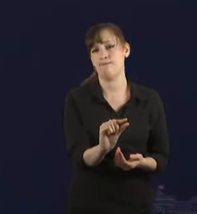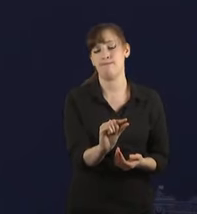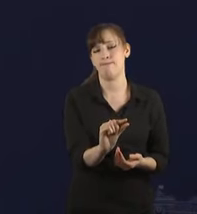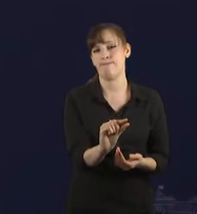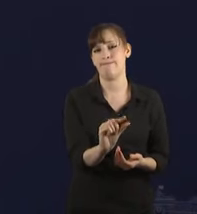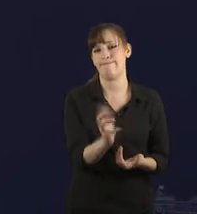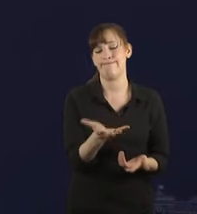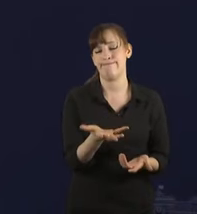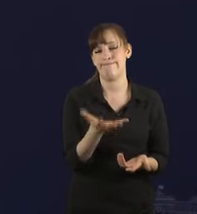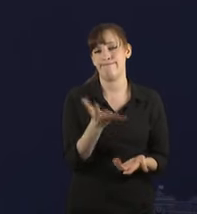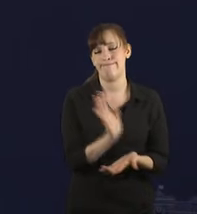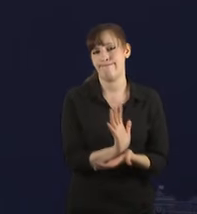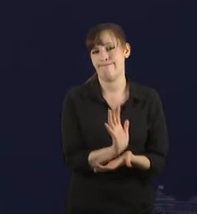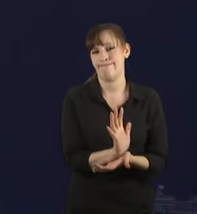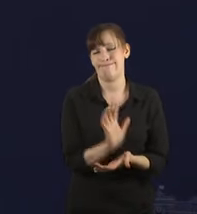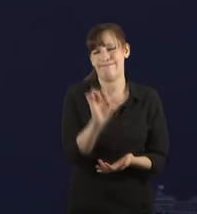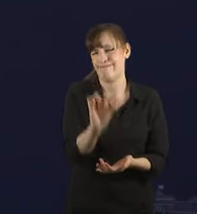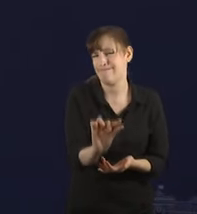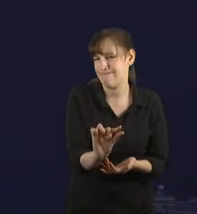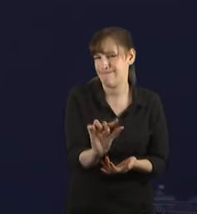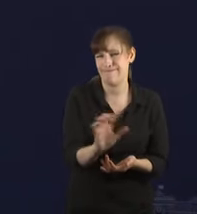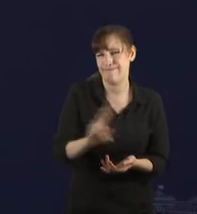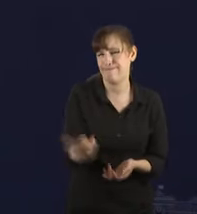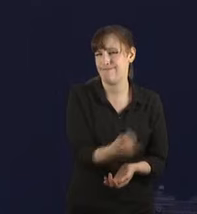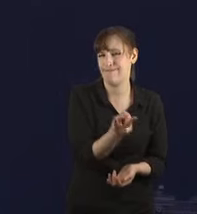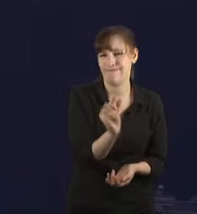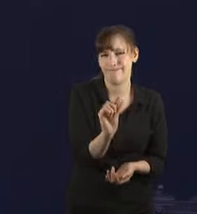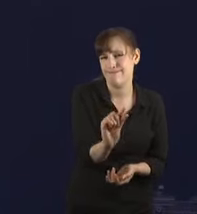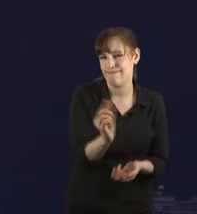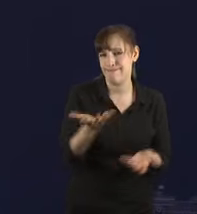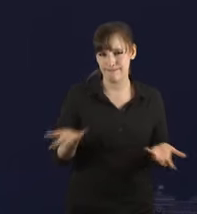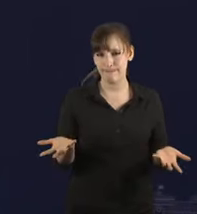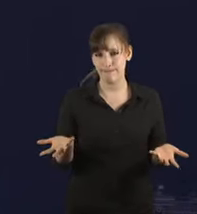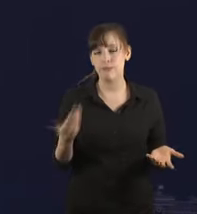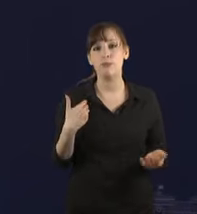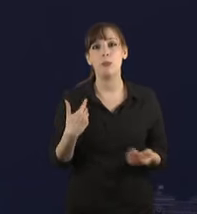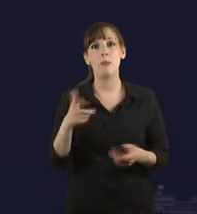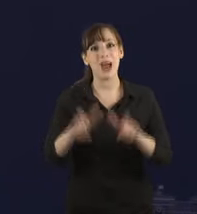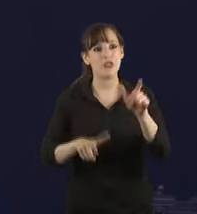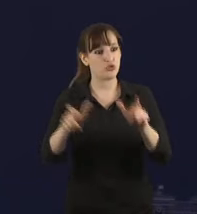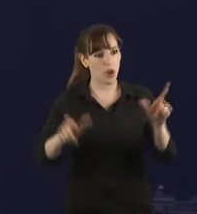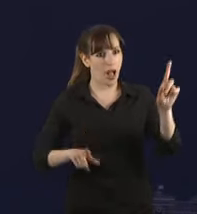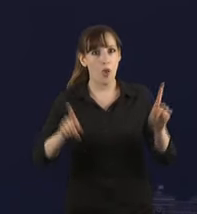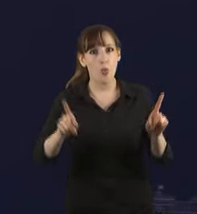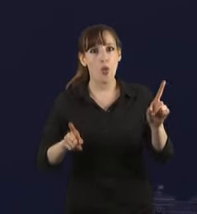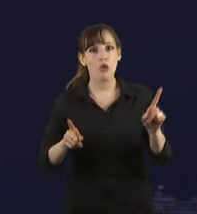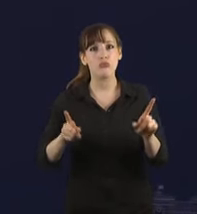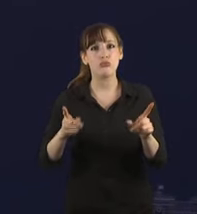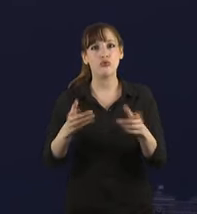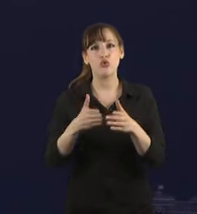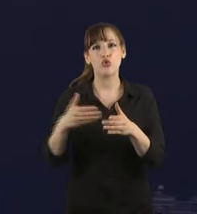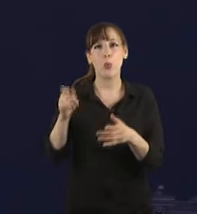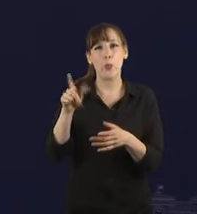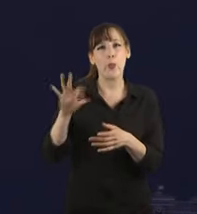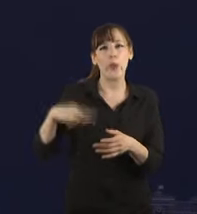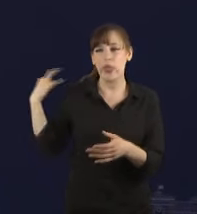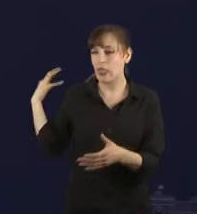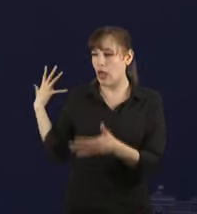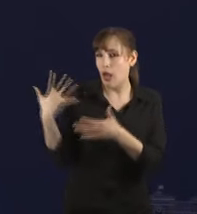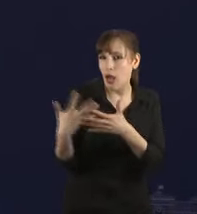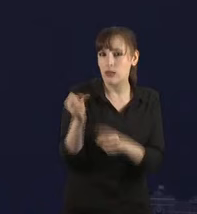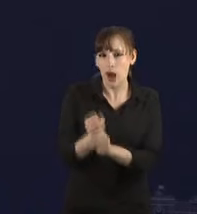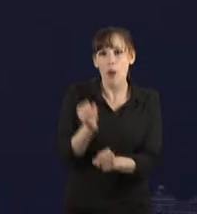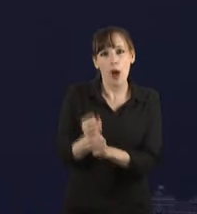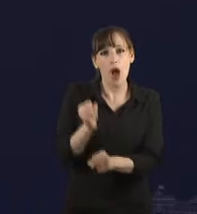esperaría después de gente repito que en muchos casos ha aportado al sistema durante toda su vida y de